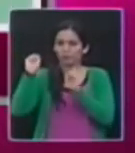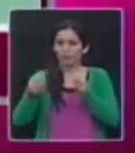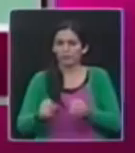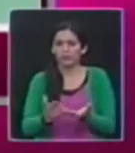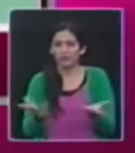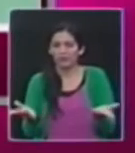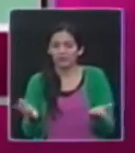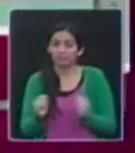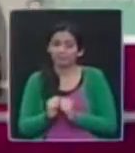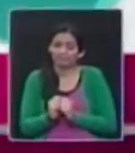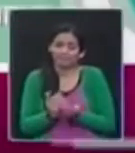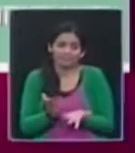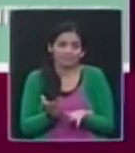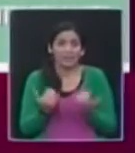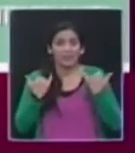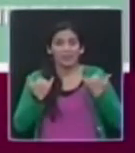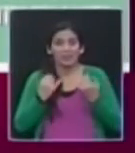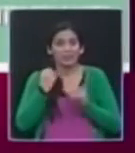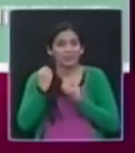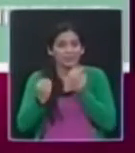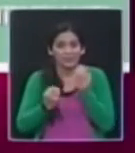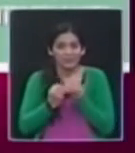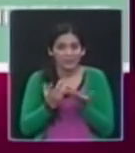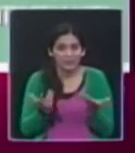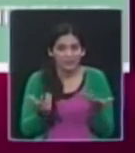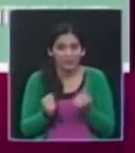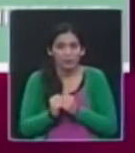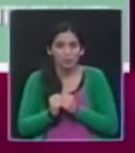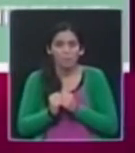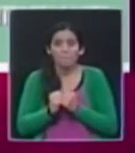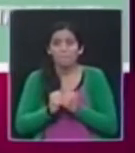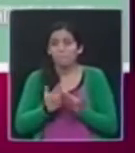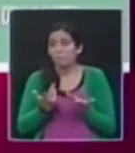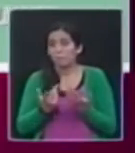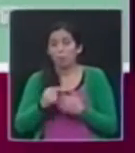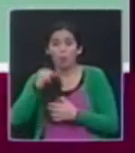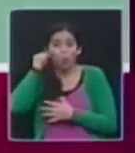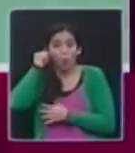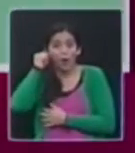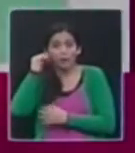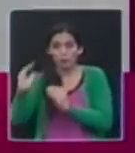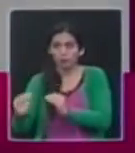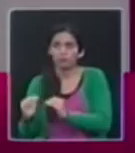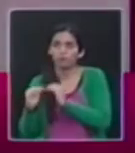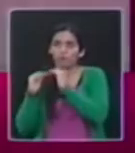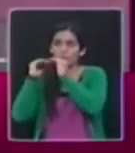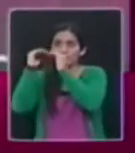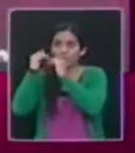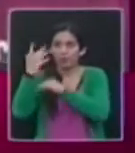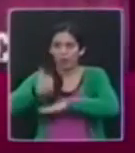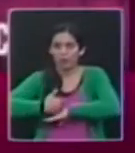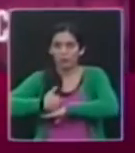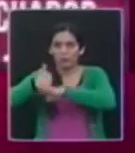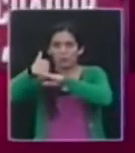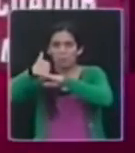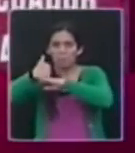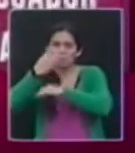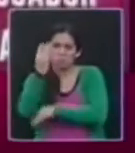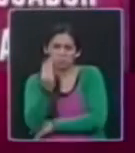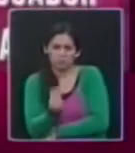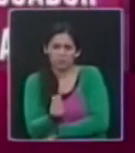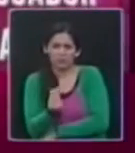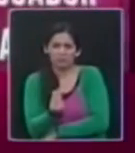Lamentablemente la mujer, no hay suficientes mujeres en puestos de decisión tanto en empresas privadas como en instituciones